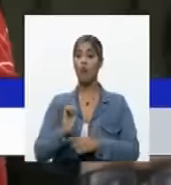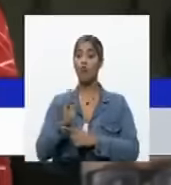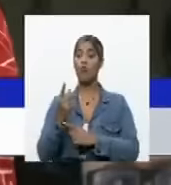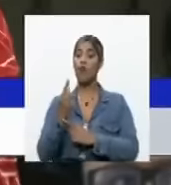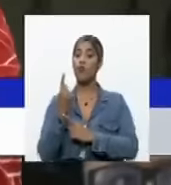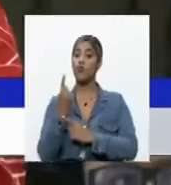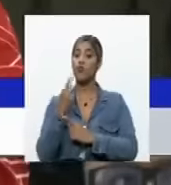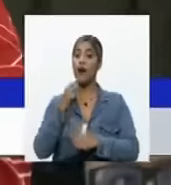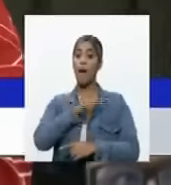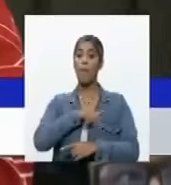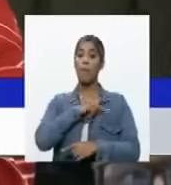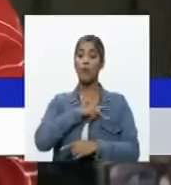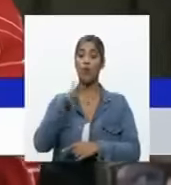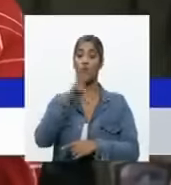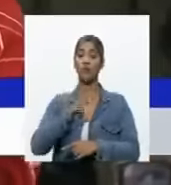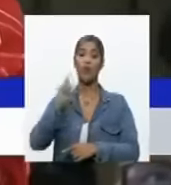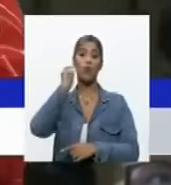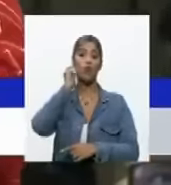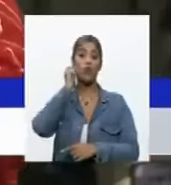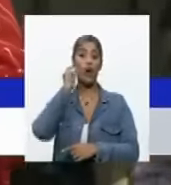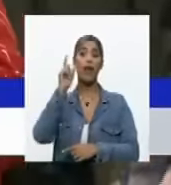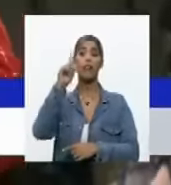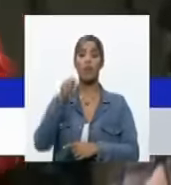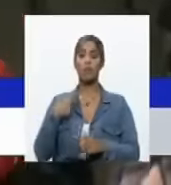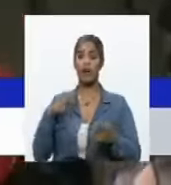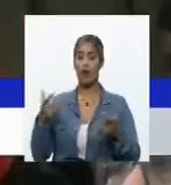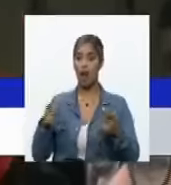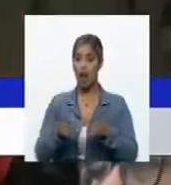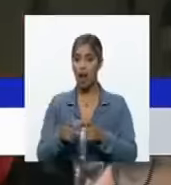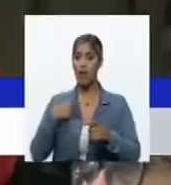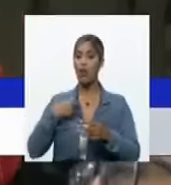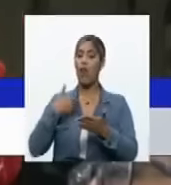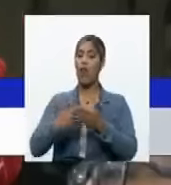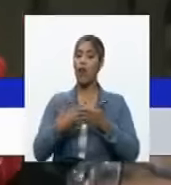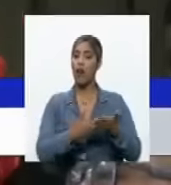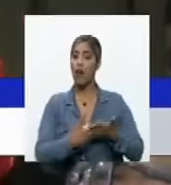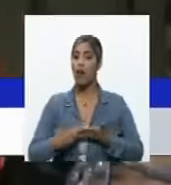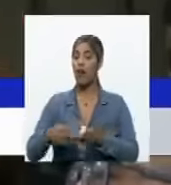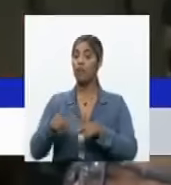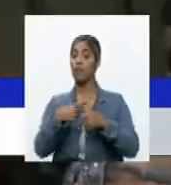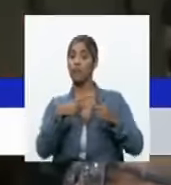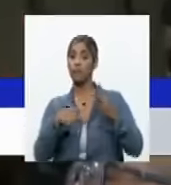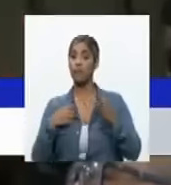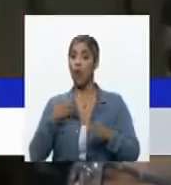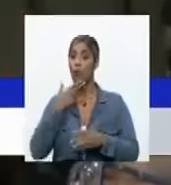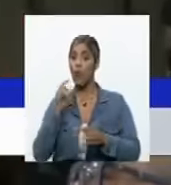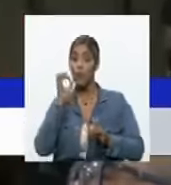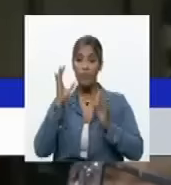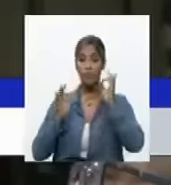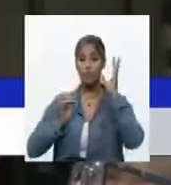de la gran misión Venezuela Mujer, también nos reunimos para plantear fórmulas que nos permitan